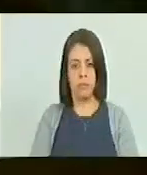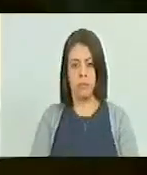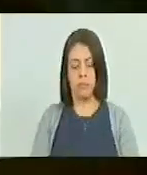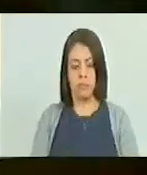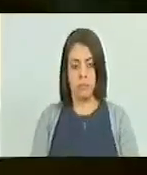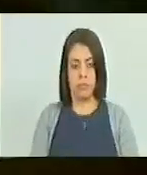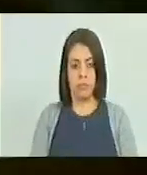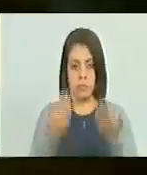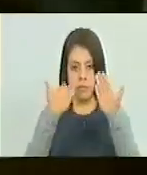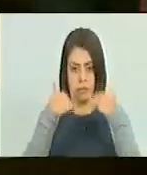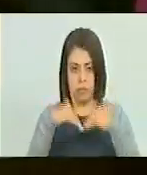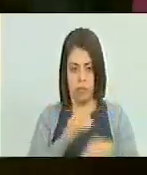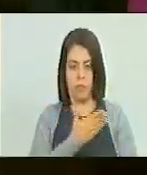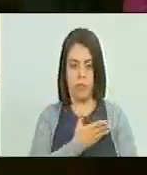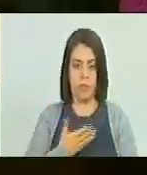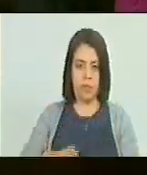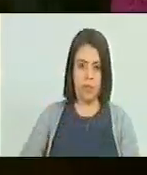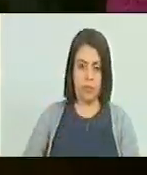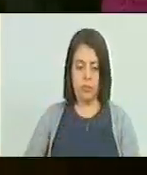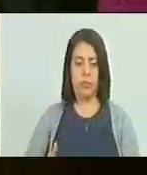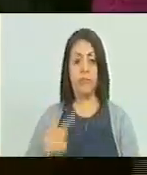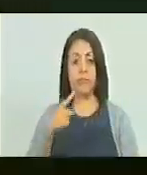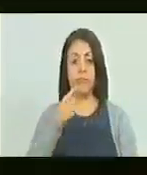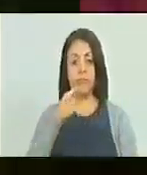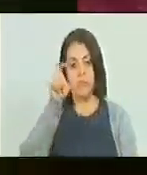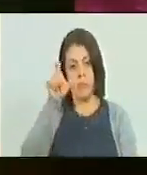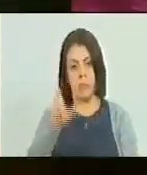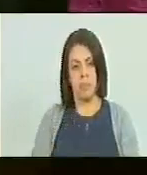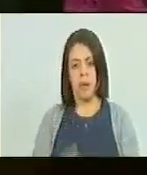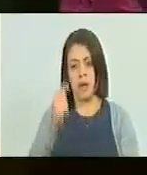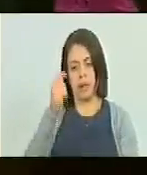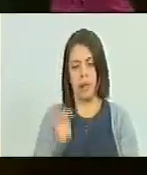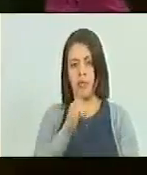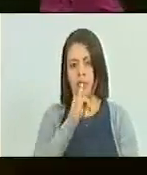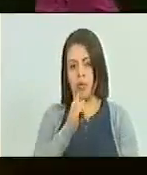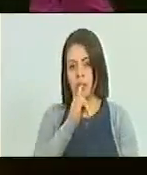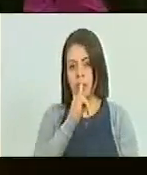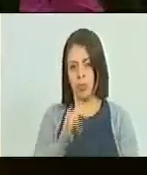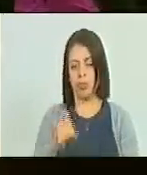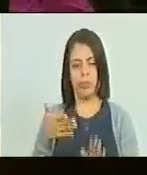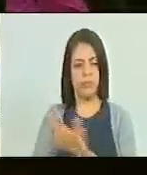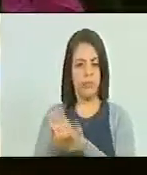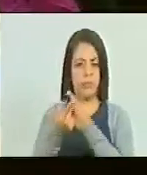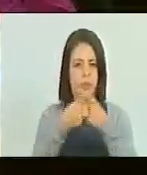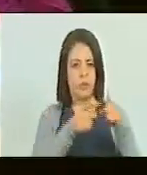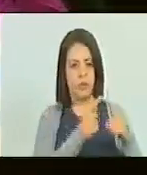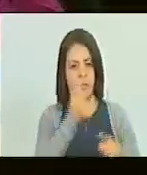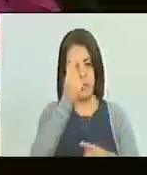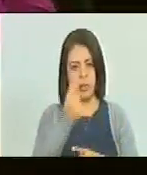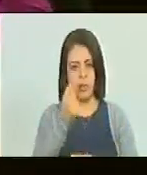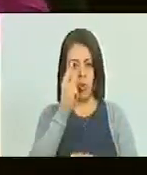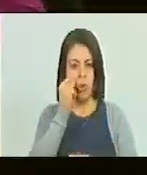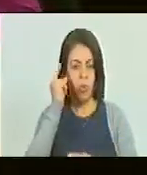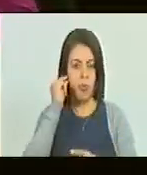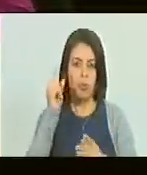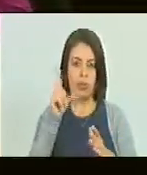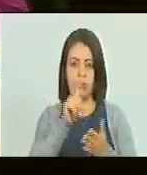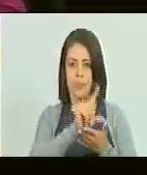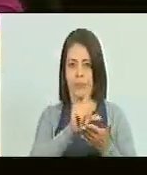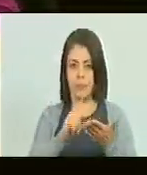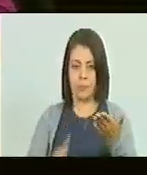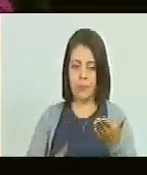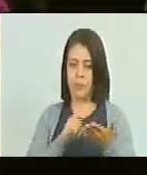aprobada. Seguidamente, el presidente cedió el derecho de palabra para puntos de información a las diputadas y los diputados indicados en